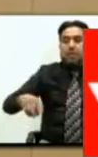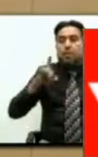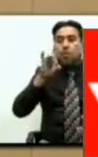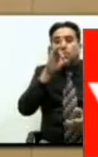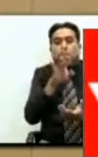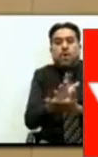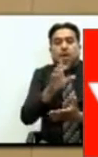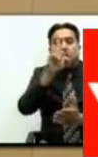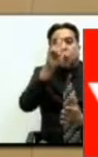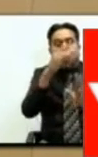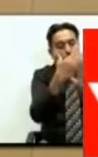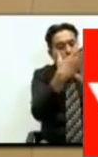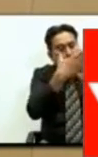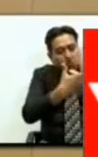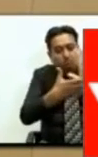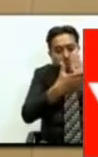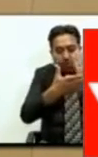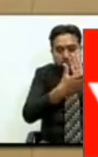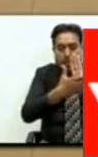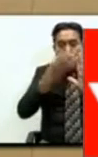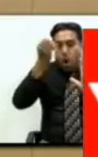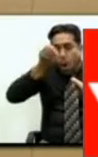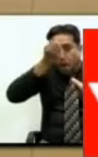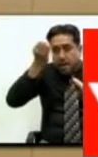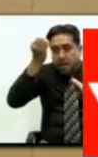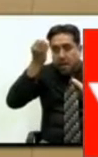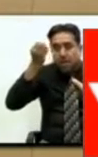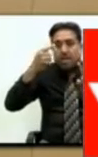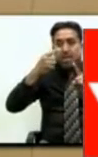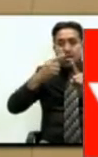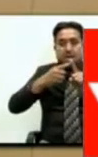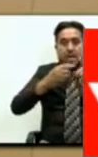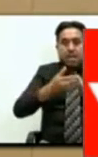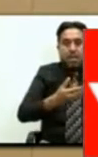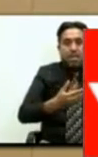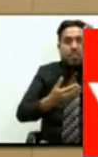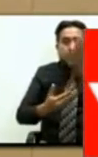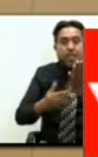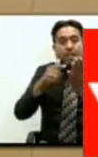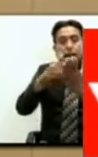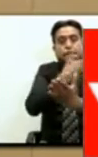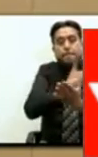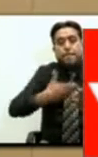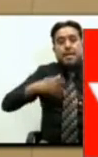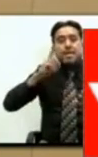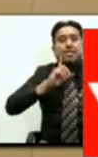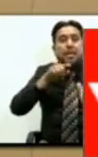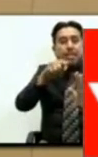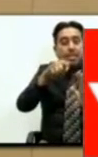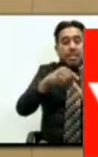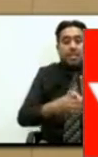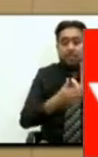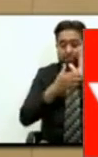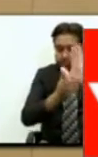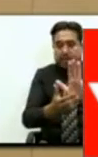solo documento donde quien representa esta asamblea mandará un mensaje claro no solamente en la